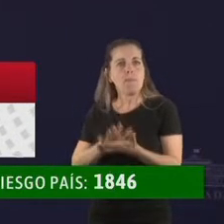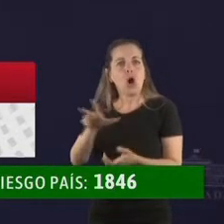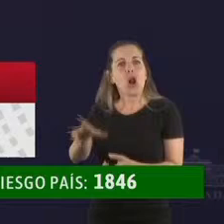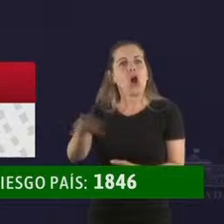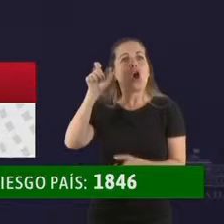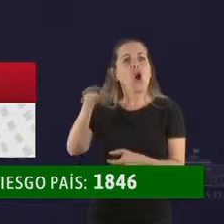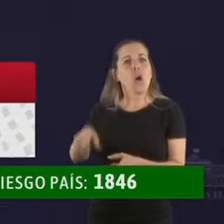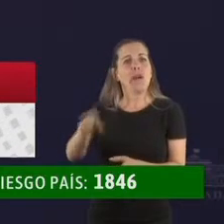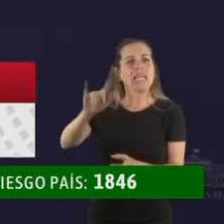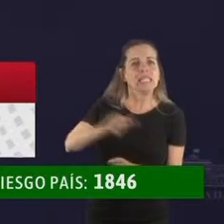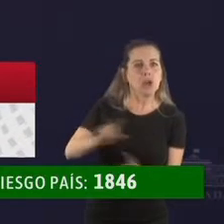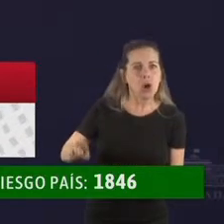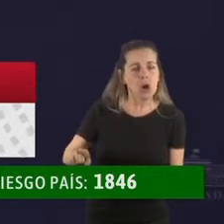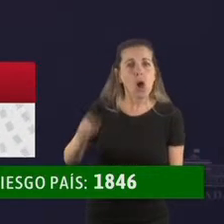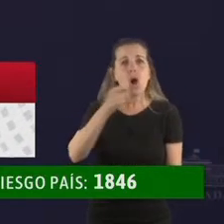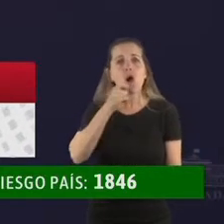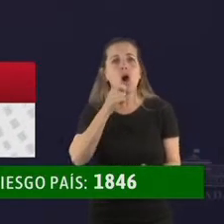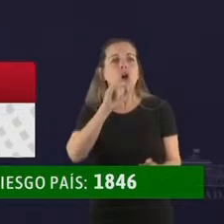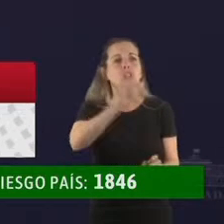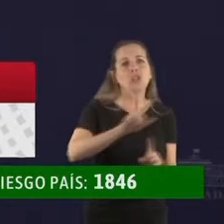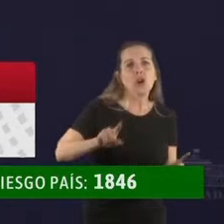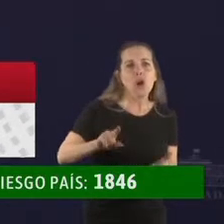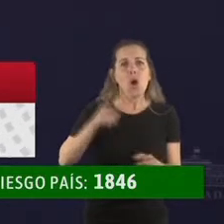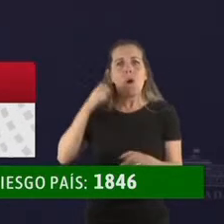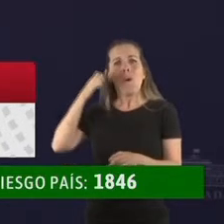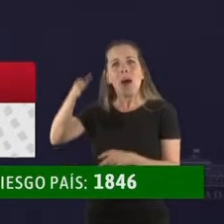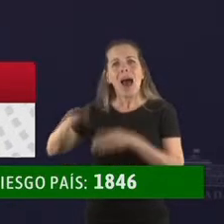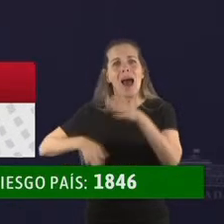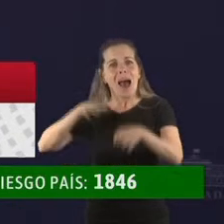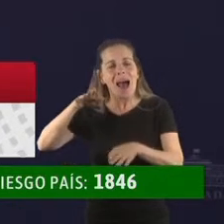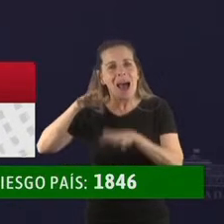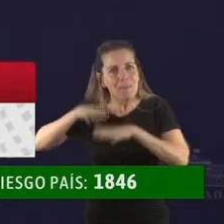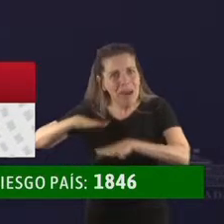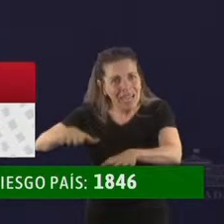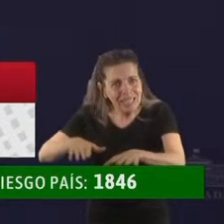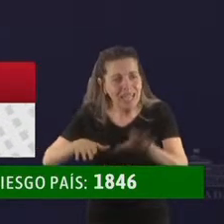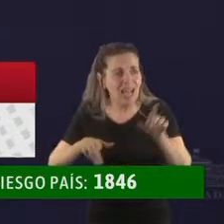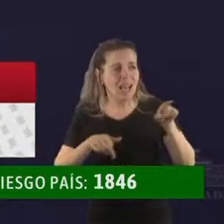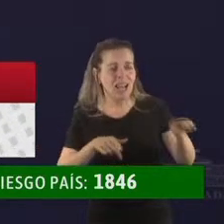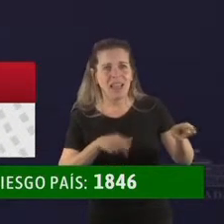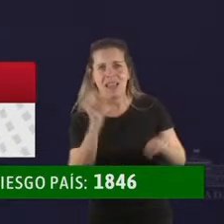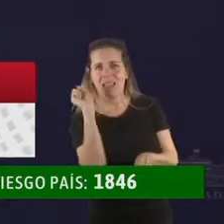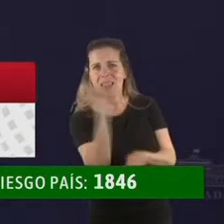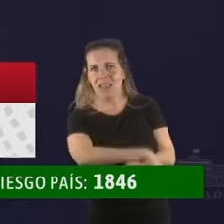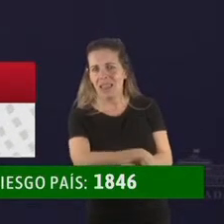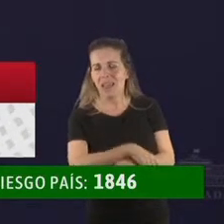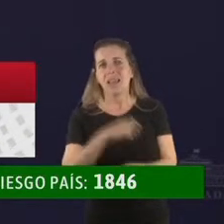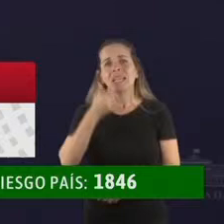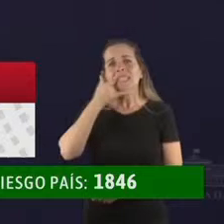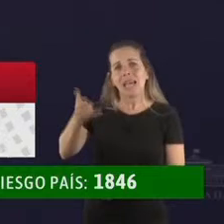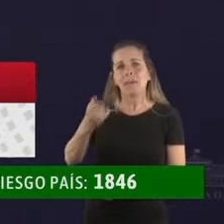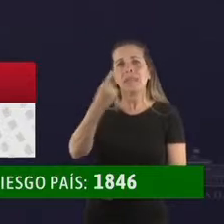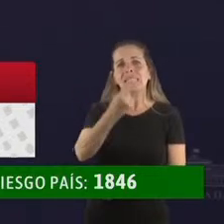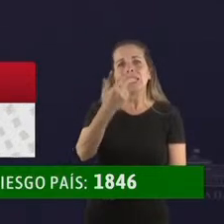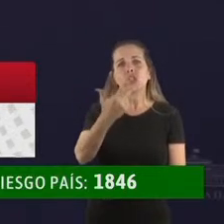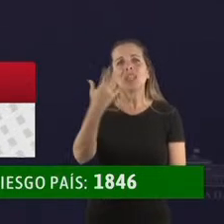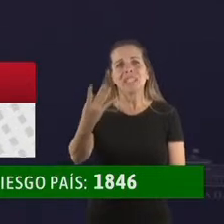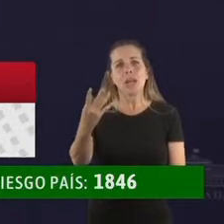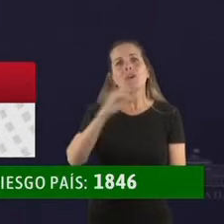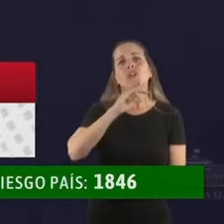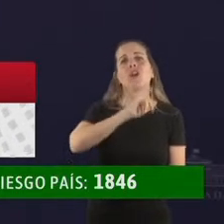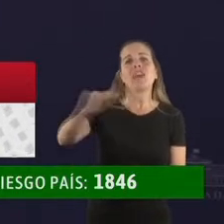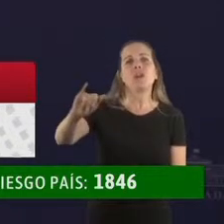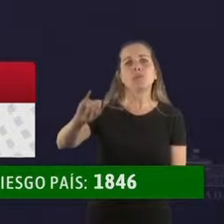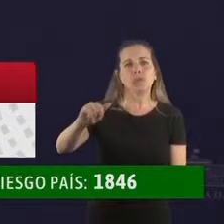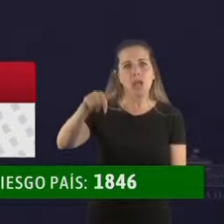no llegan a ir a la marcha les vamos a quitar el plan no les crean y llamen al 134 y hagan la denuncia que nosotros tenemos un